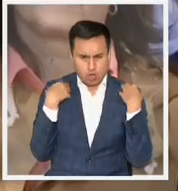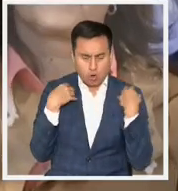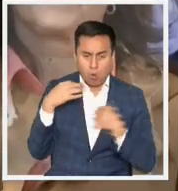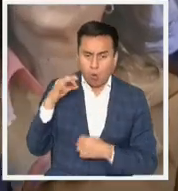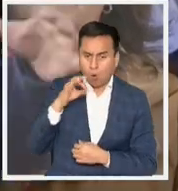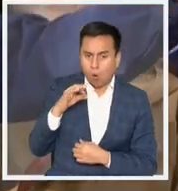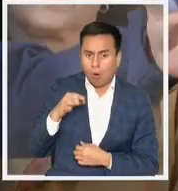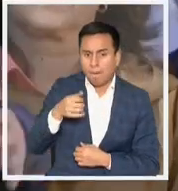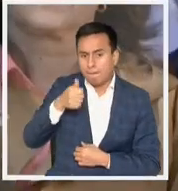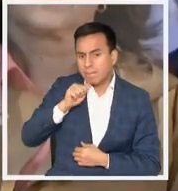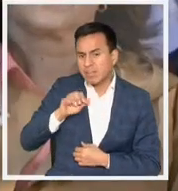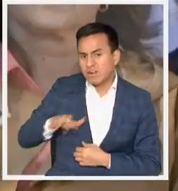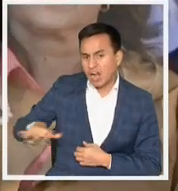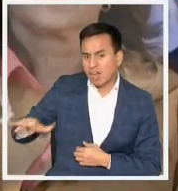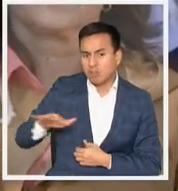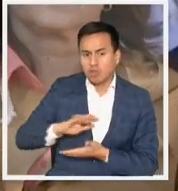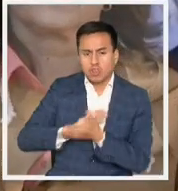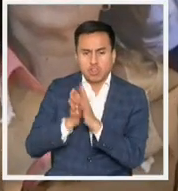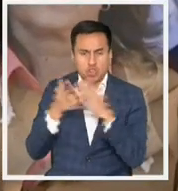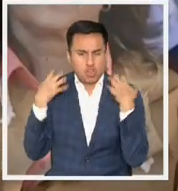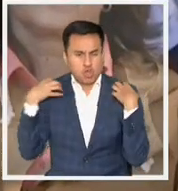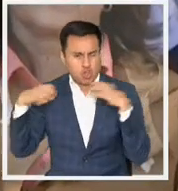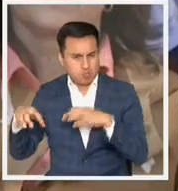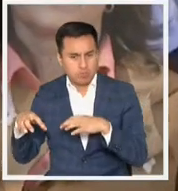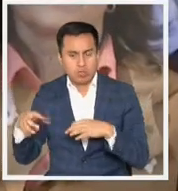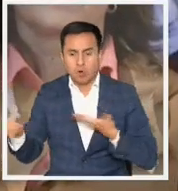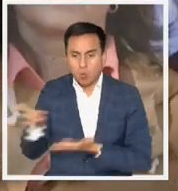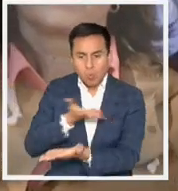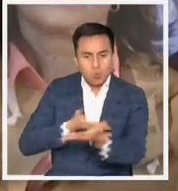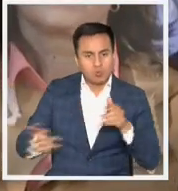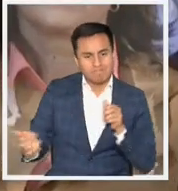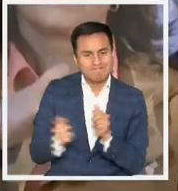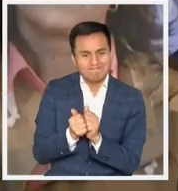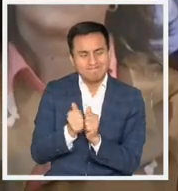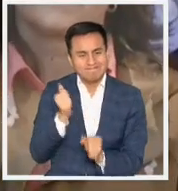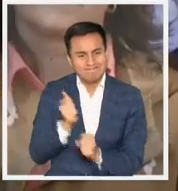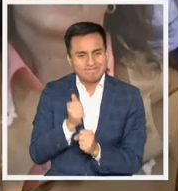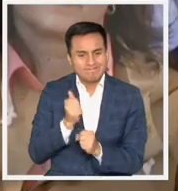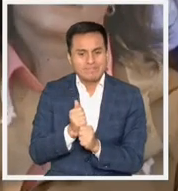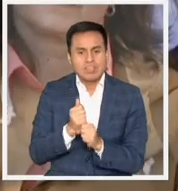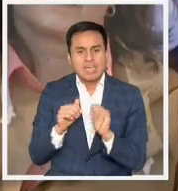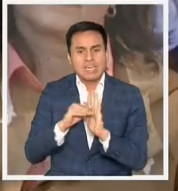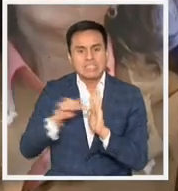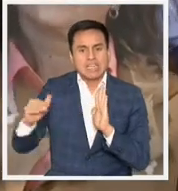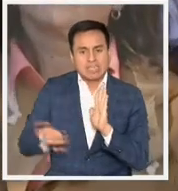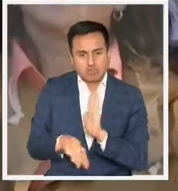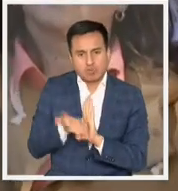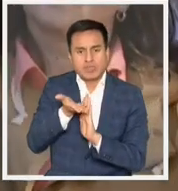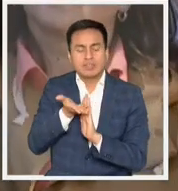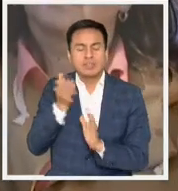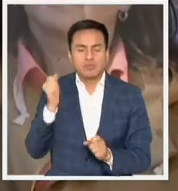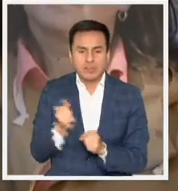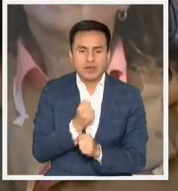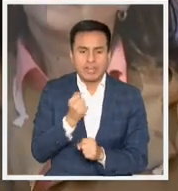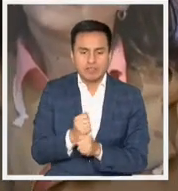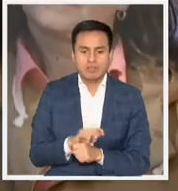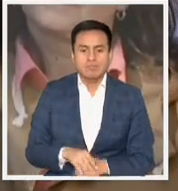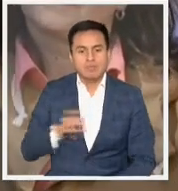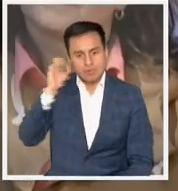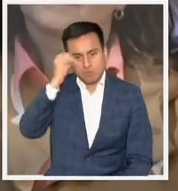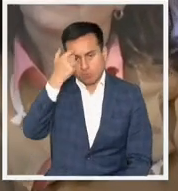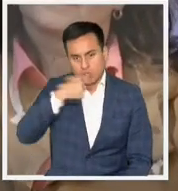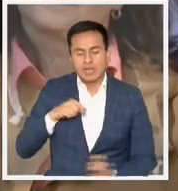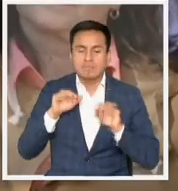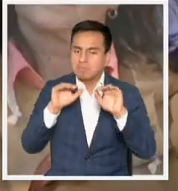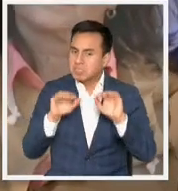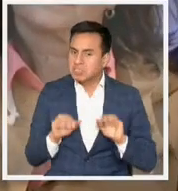o los privados pueden abordarlo absolutamente todo. Tenemos que trabajar en conjunto y para eso tenemos que subir los estándares. En eso estamos trabajando. Mi postura sigue siendo